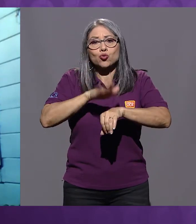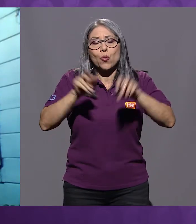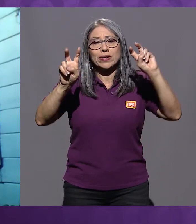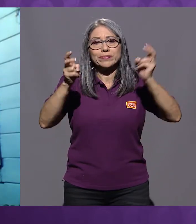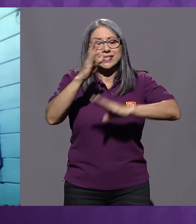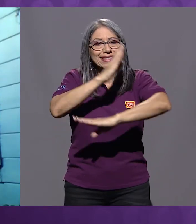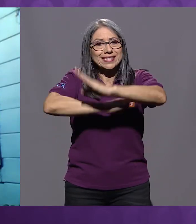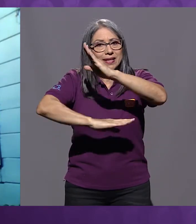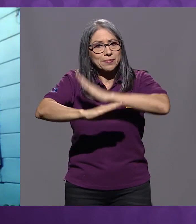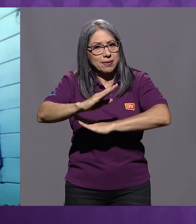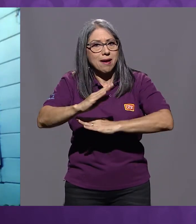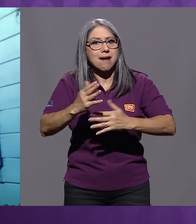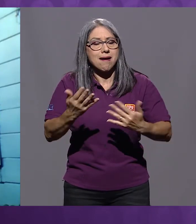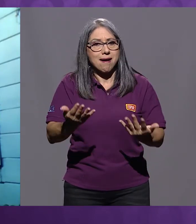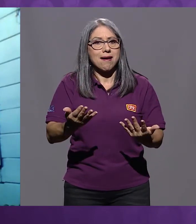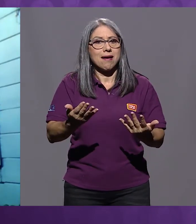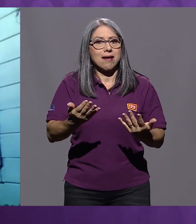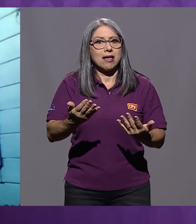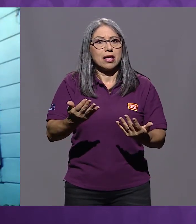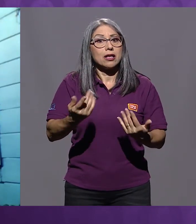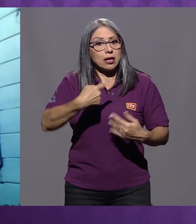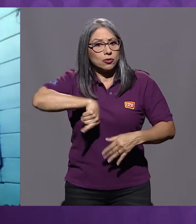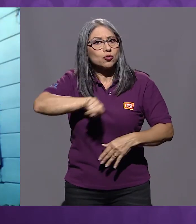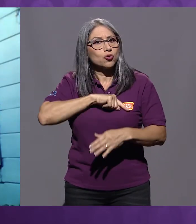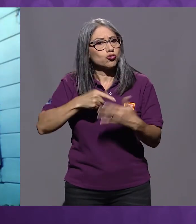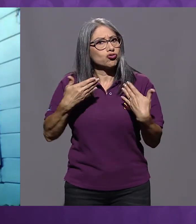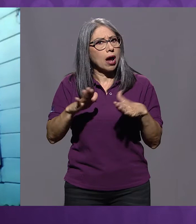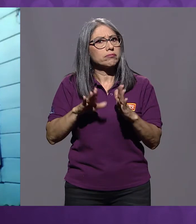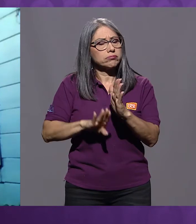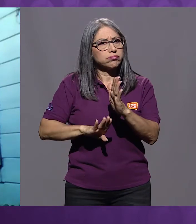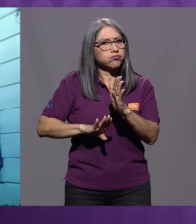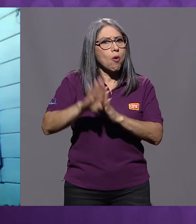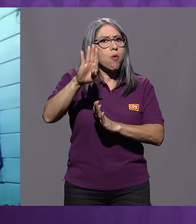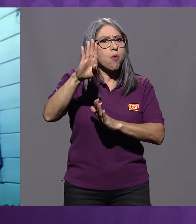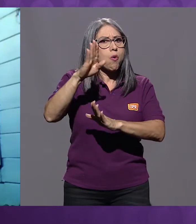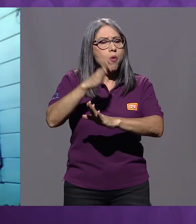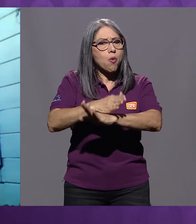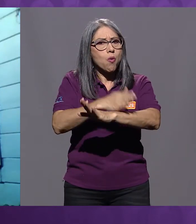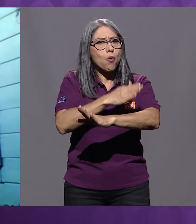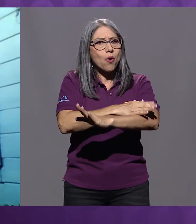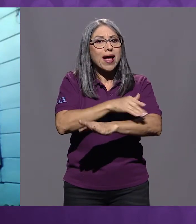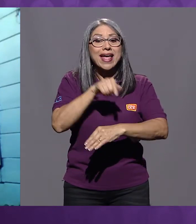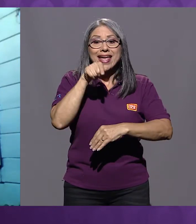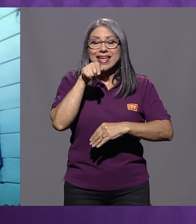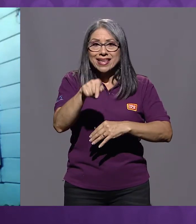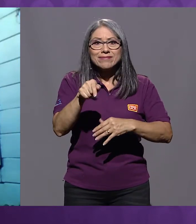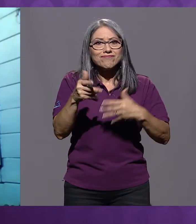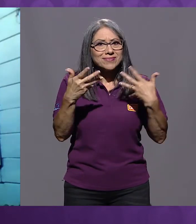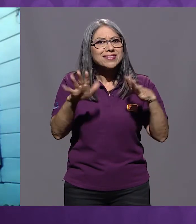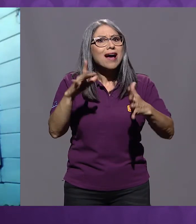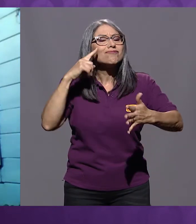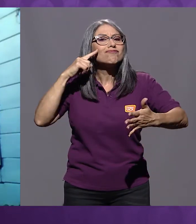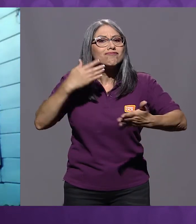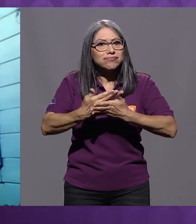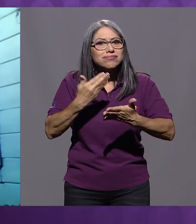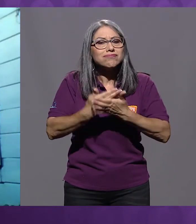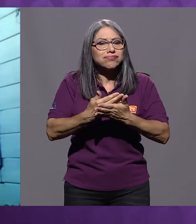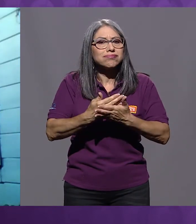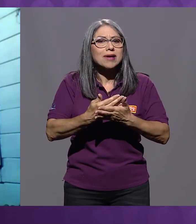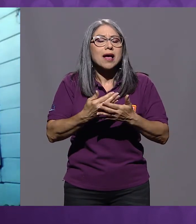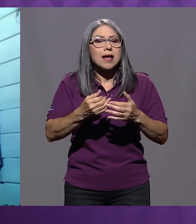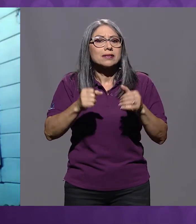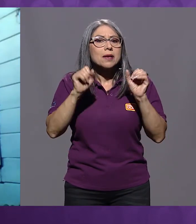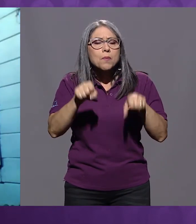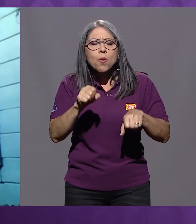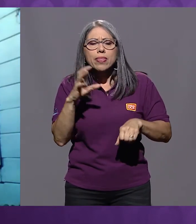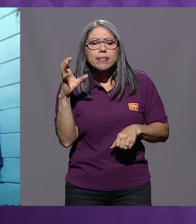discapacidad, que hemos hecho un gran avance y ha estado totalmente documentado el poder también ir